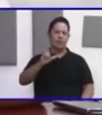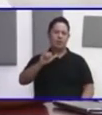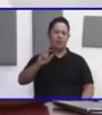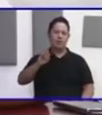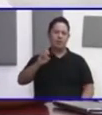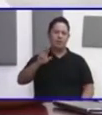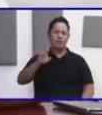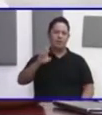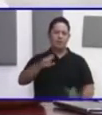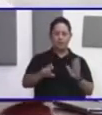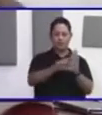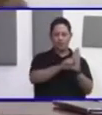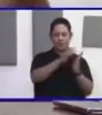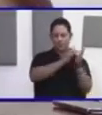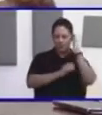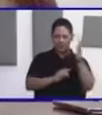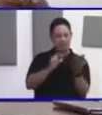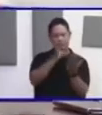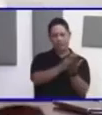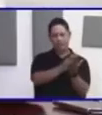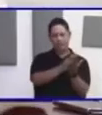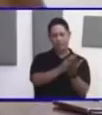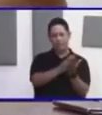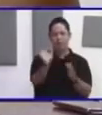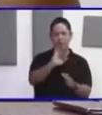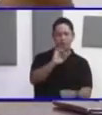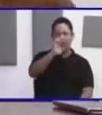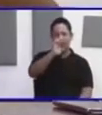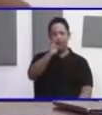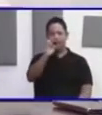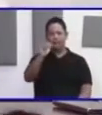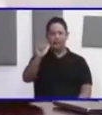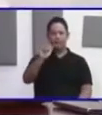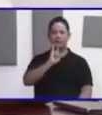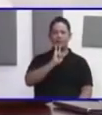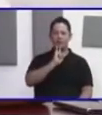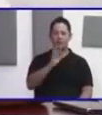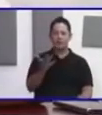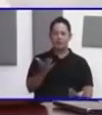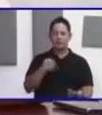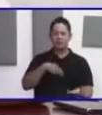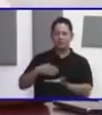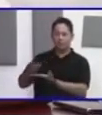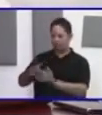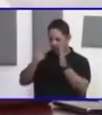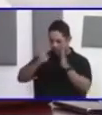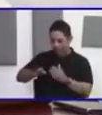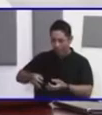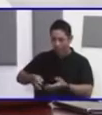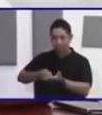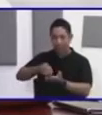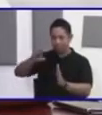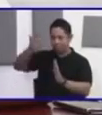o por Mercado Libre, pues va a salir y simplemente sale a la opinión pública en San Andrés, están comprando con sobrecostos, porque eso es lo que están tratando